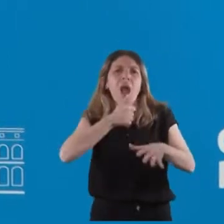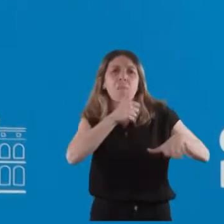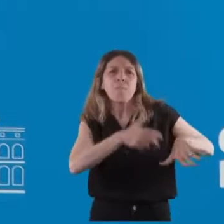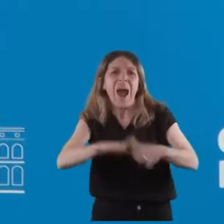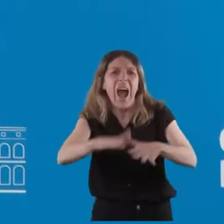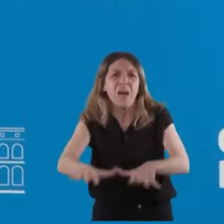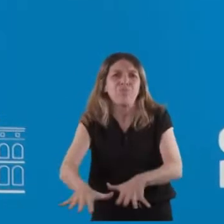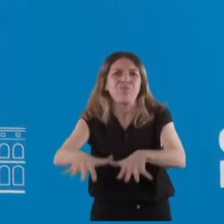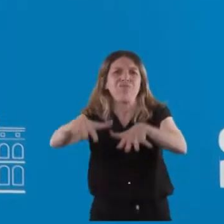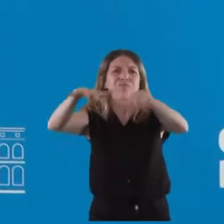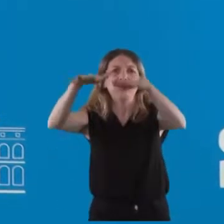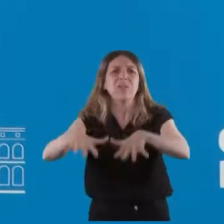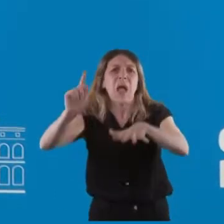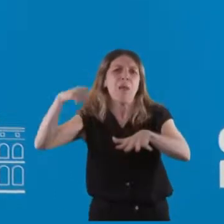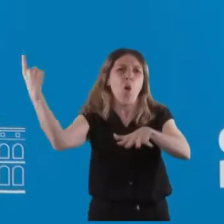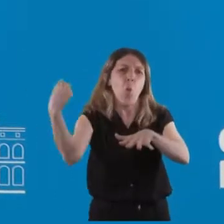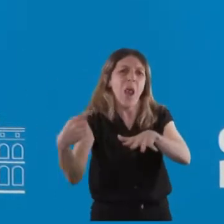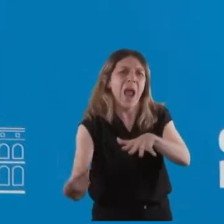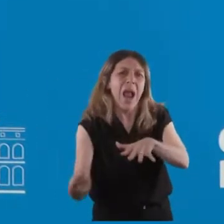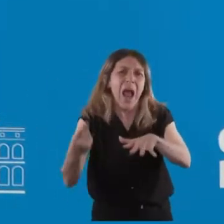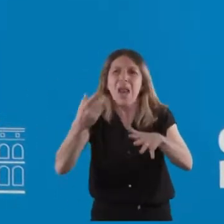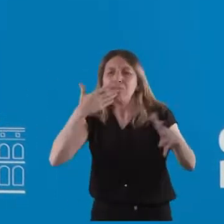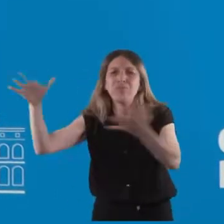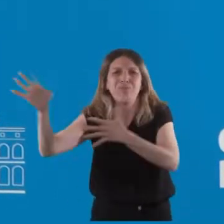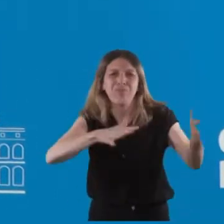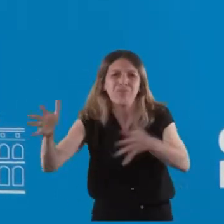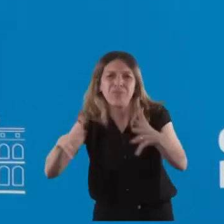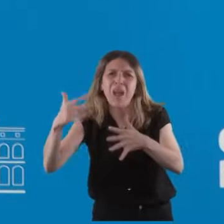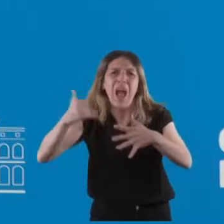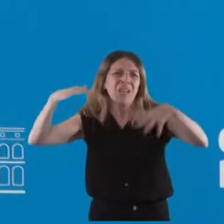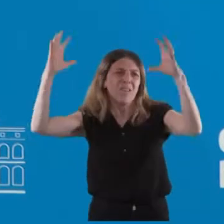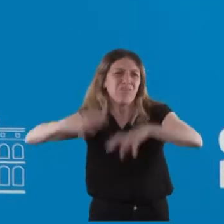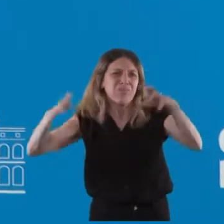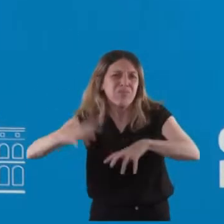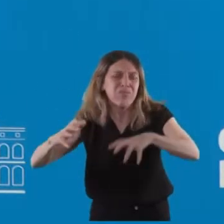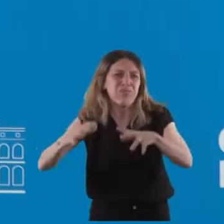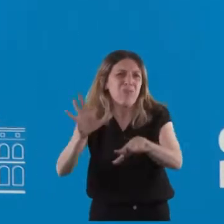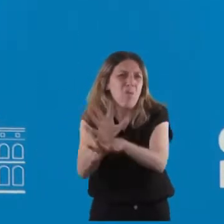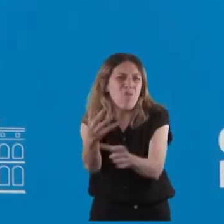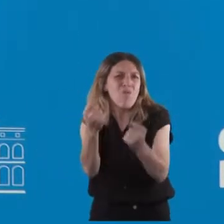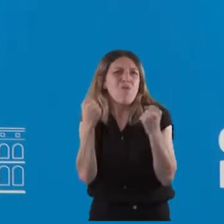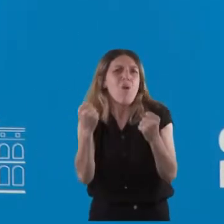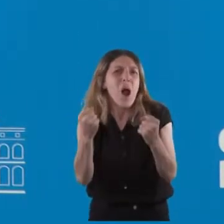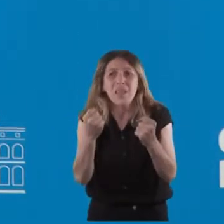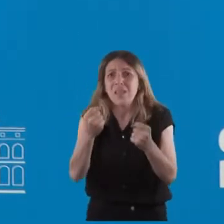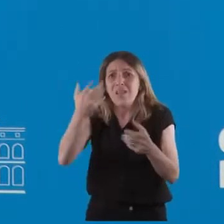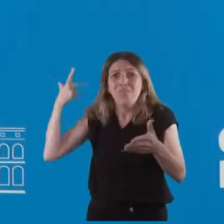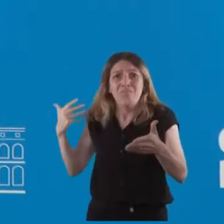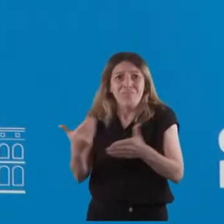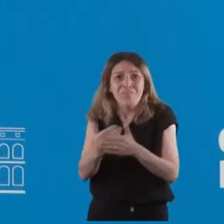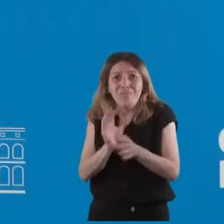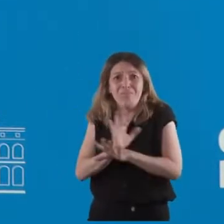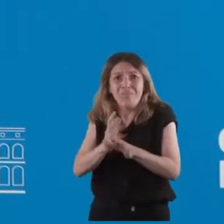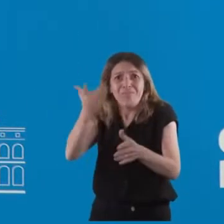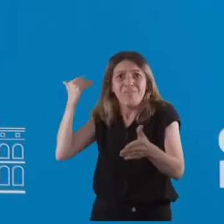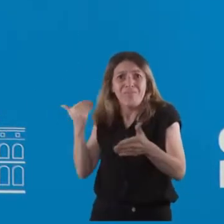los nuevos huracanes tormentas tropicales que se están desarrollando en esa región con una fuerza inaudita o una vista en los últimos tiempos y que tienen que